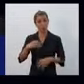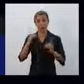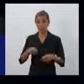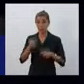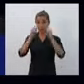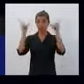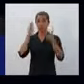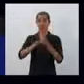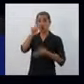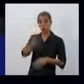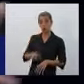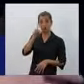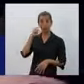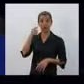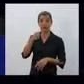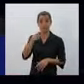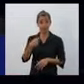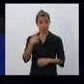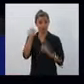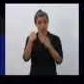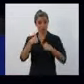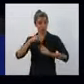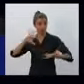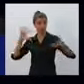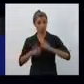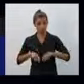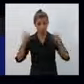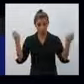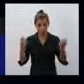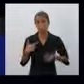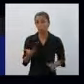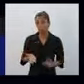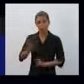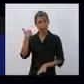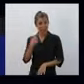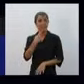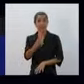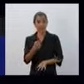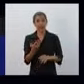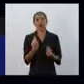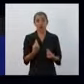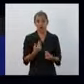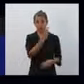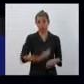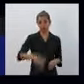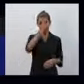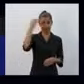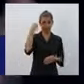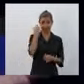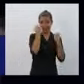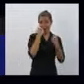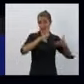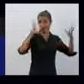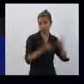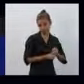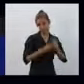destruir la economía cuando él hasta hace muy poco dijo más de una vez que la presidenta kirchner destruyó la economía dijo cosas